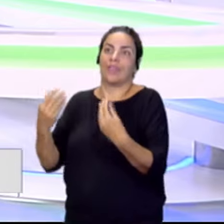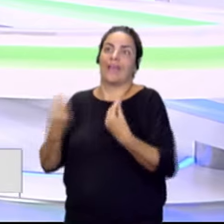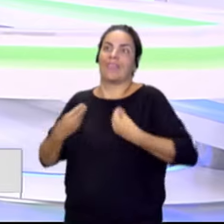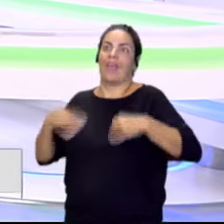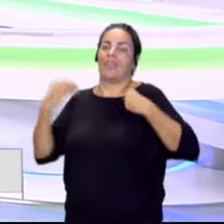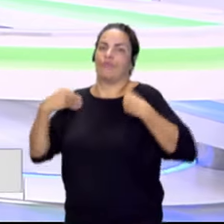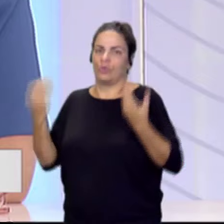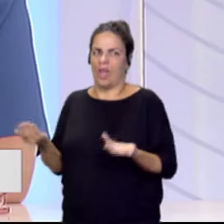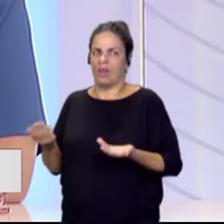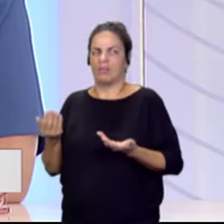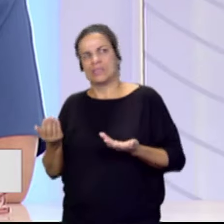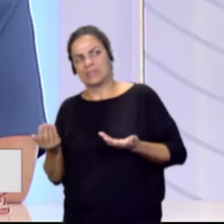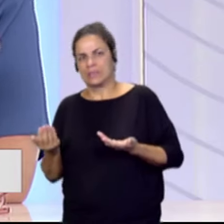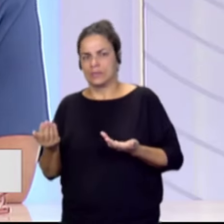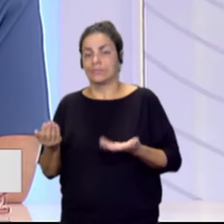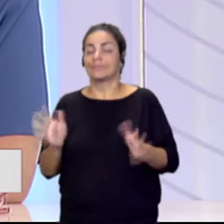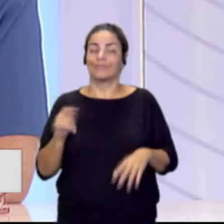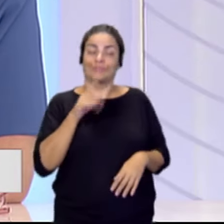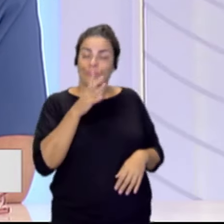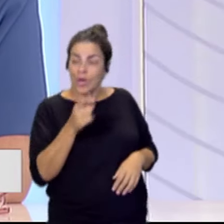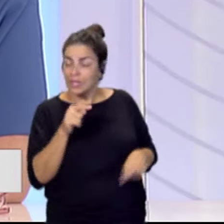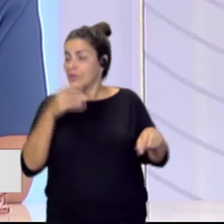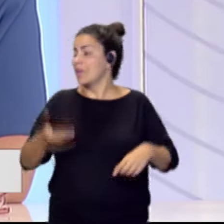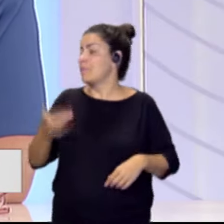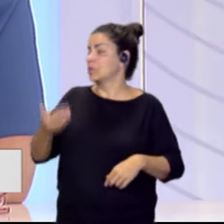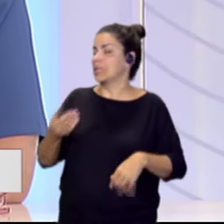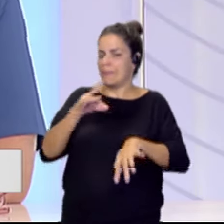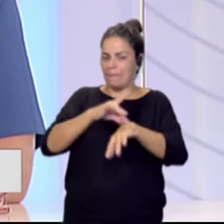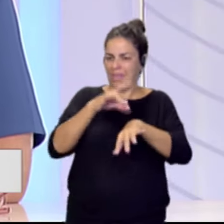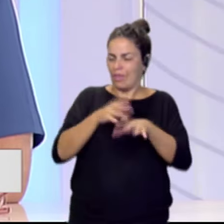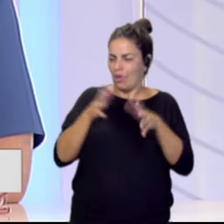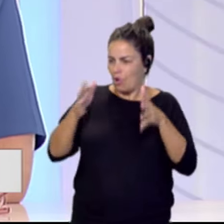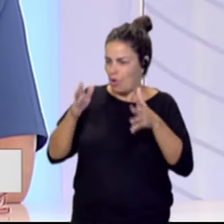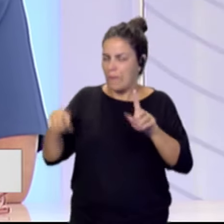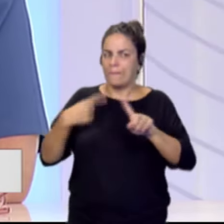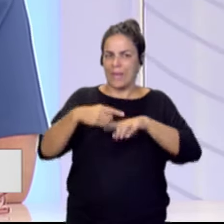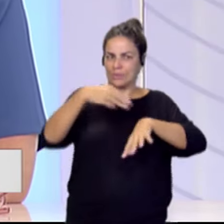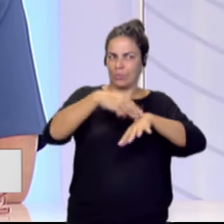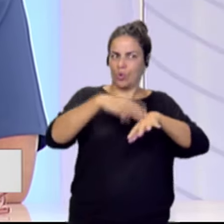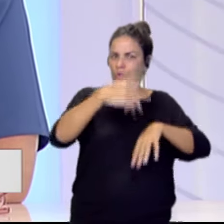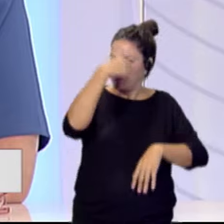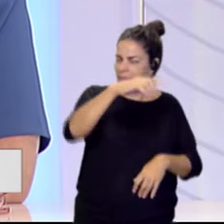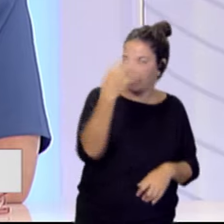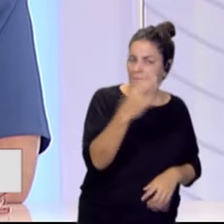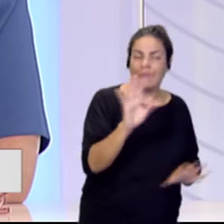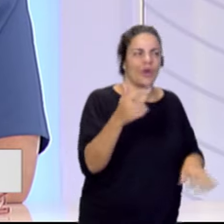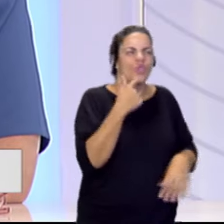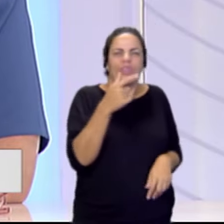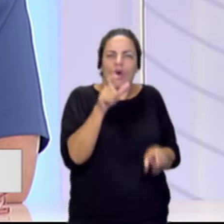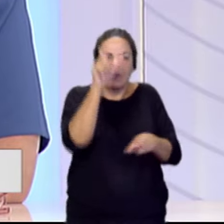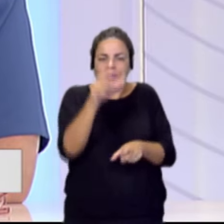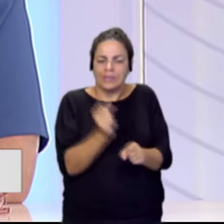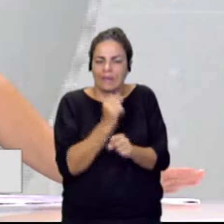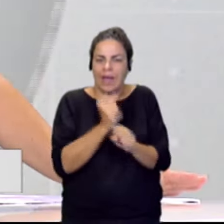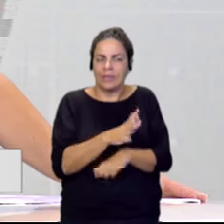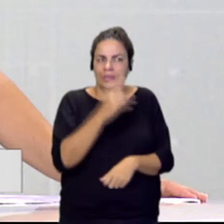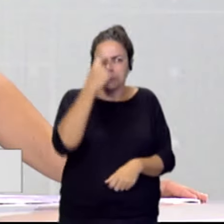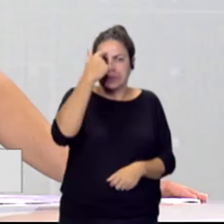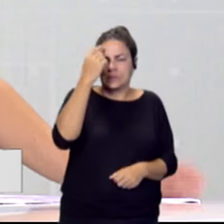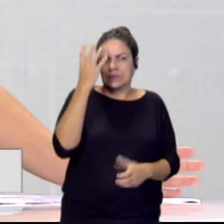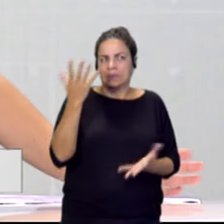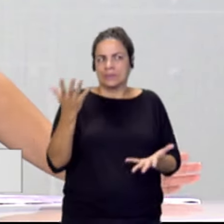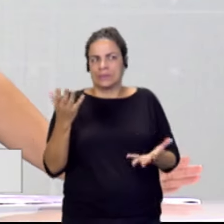en las recomendaciones médicas o las recomendaciones de un tribunal médico, que la mutua lo sepa. Sí, pero digo los remordimientos, lo ¿no? Como claro. Trabajador, que te quedas diciendo, bueno, lo hago o no lo hago, que no